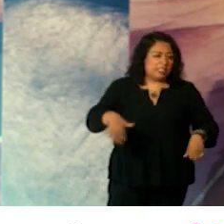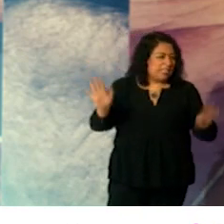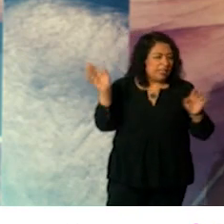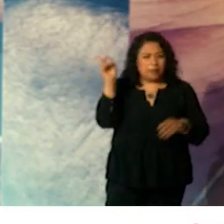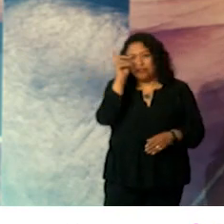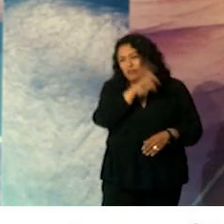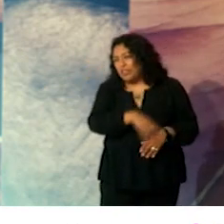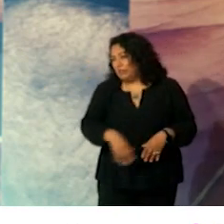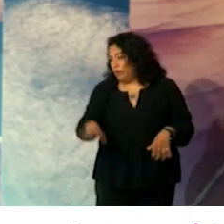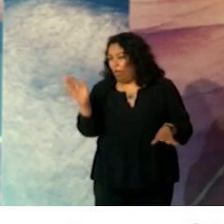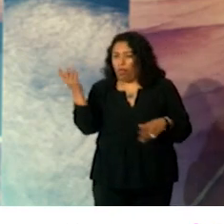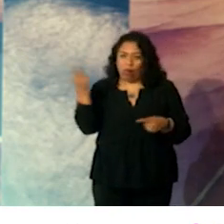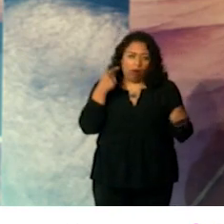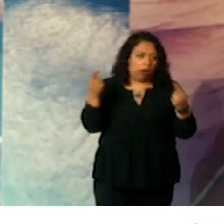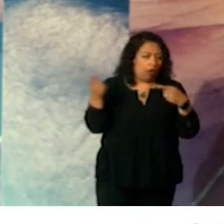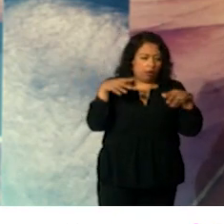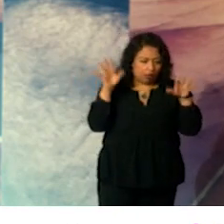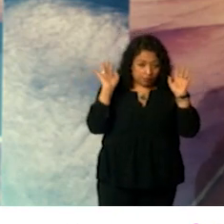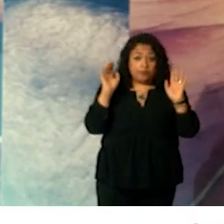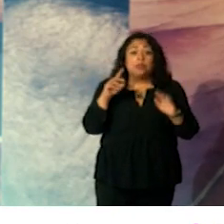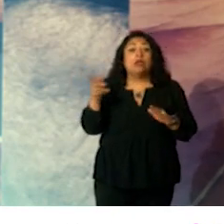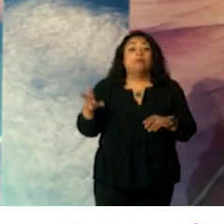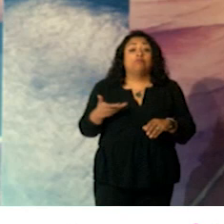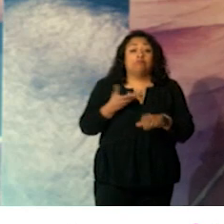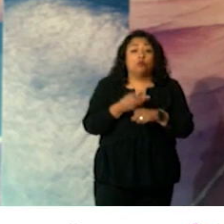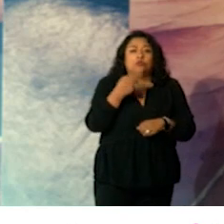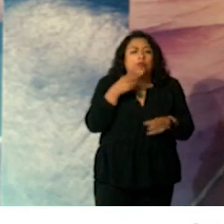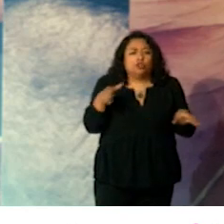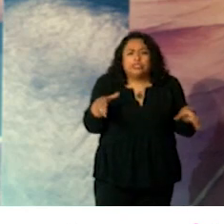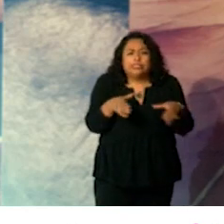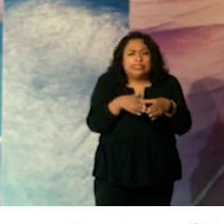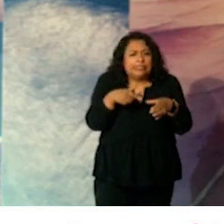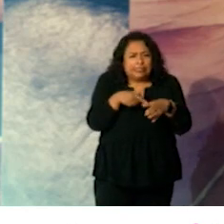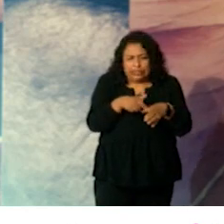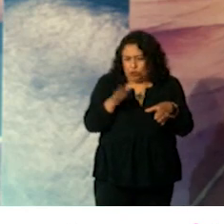es muy difícil, no sé qué. Bueno, lo implementamos en chiquito.